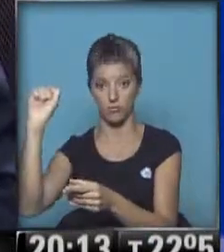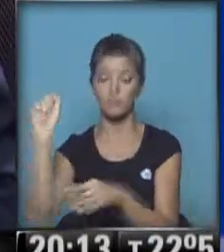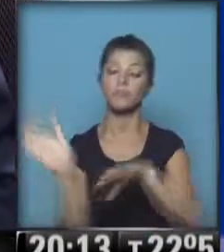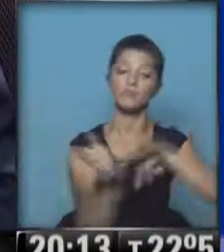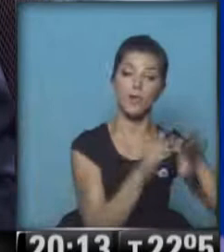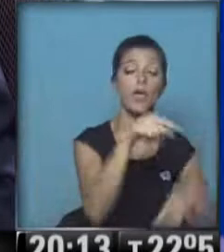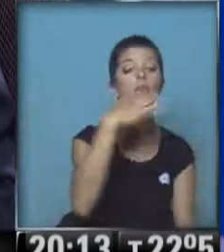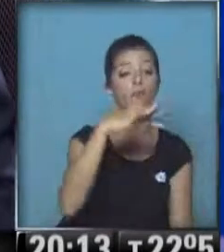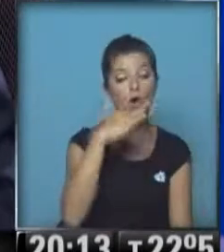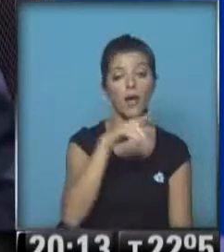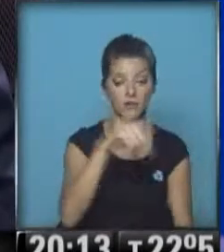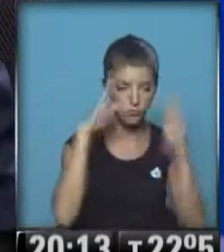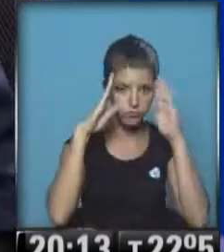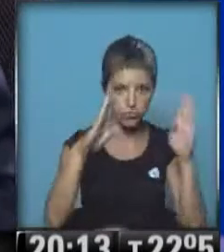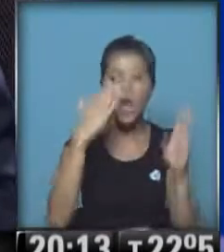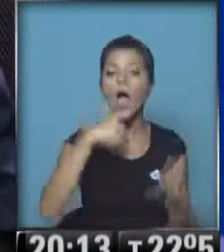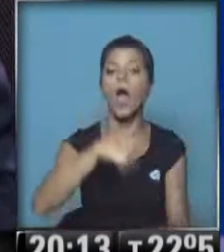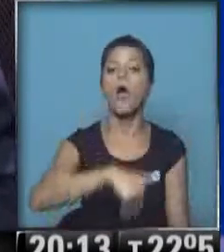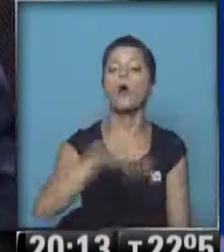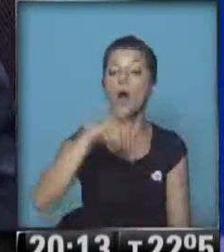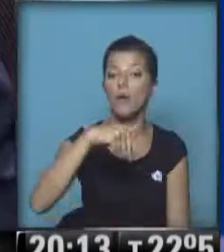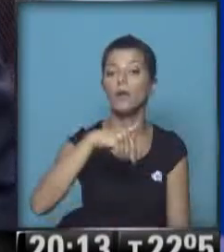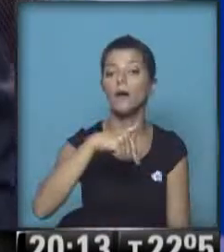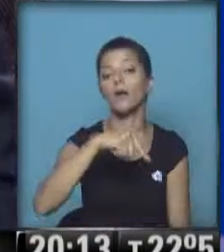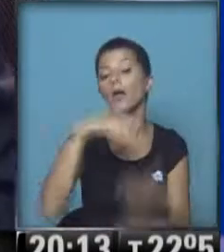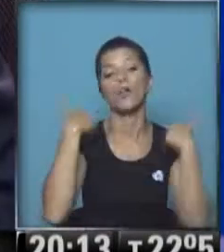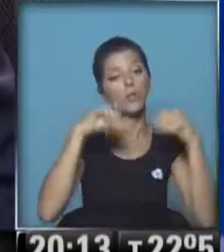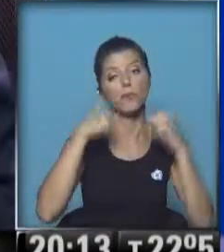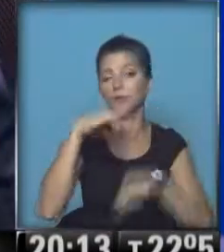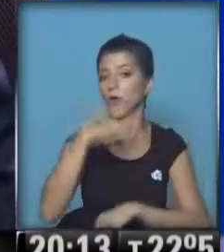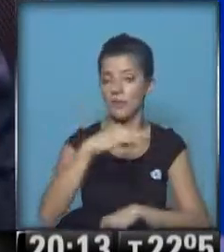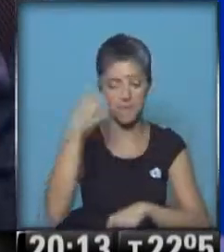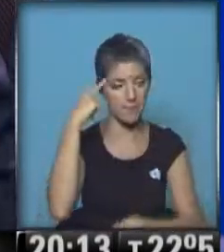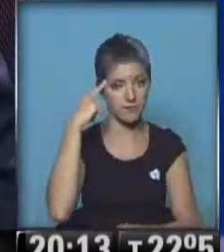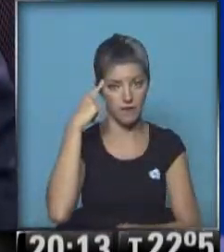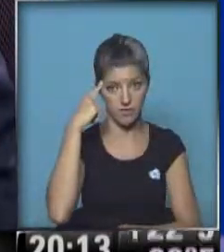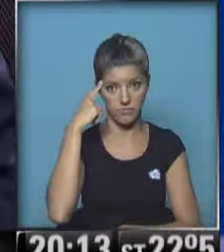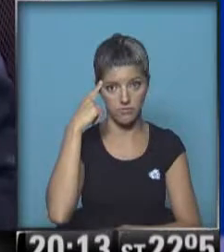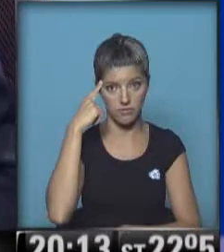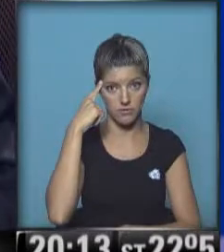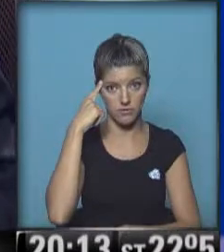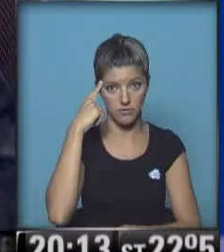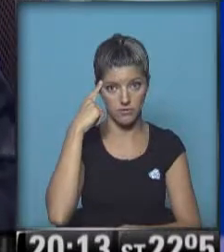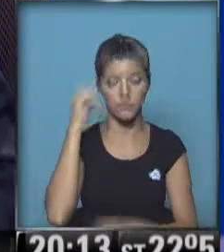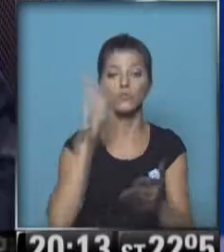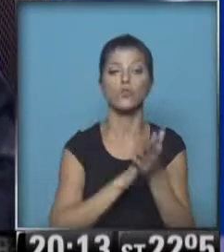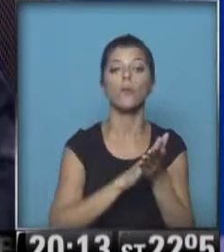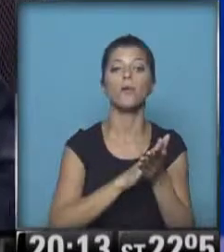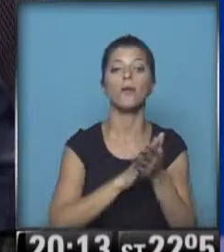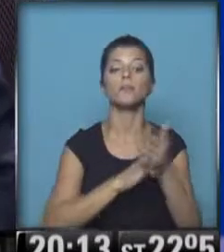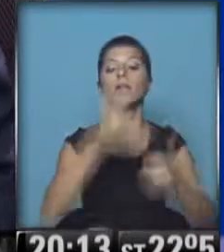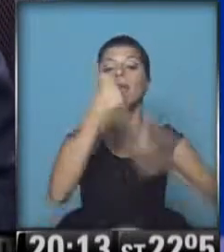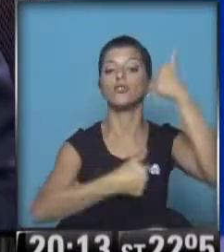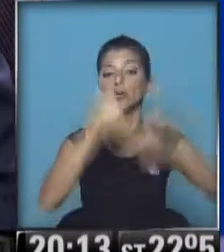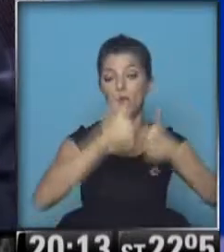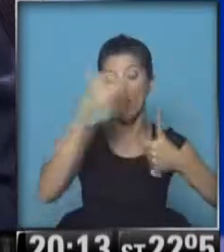que hizo una apuesta muy grande, ahora, por supuesto que en lo deportivo, deberá plantear la cuestión con la punta del torneo,